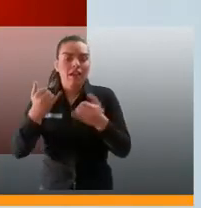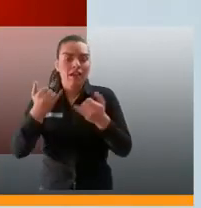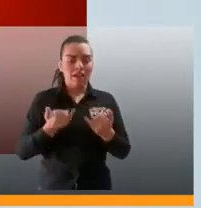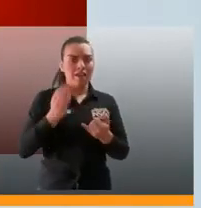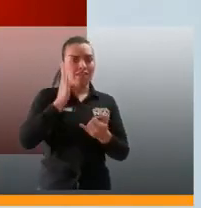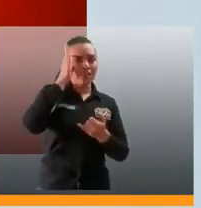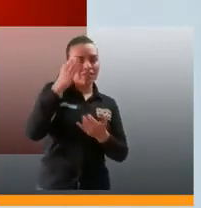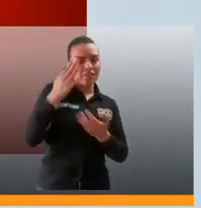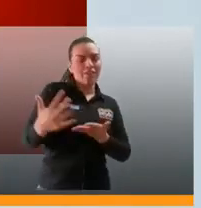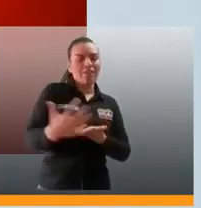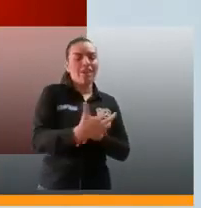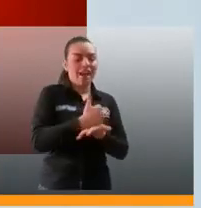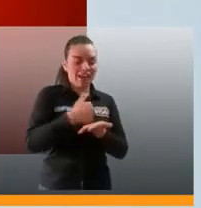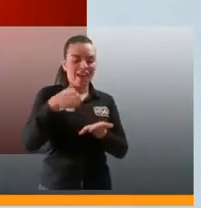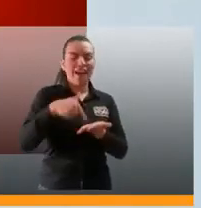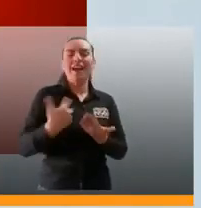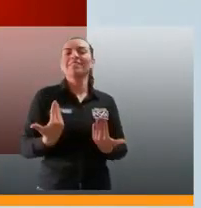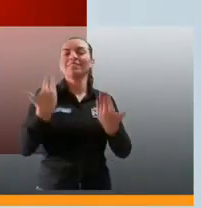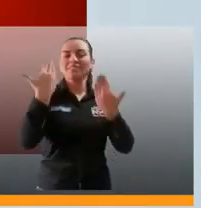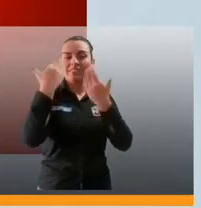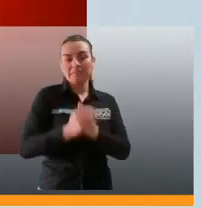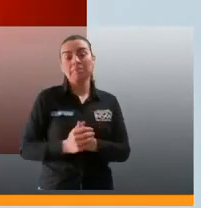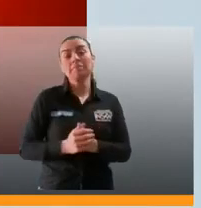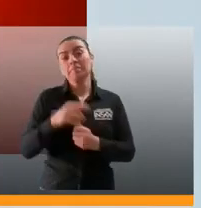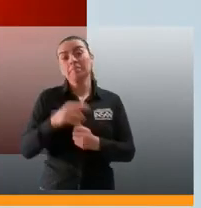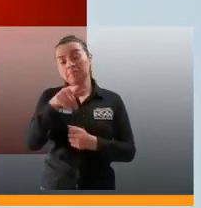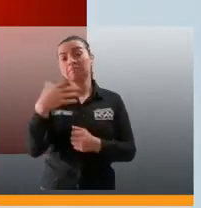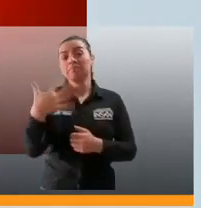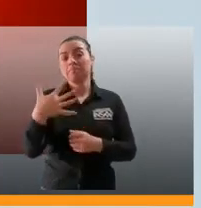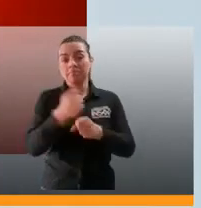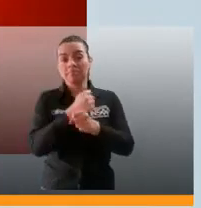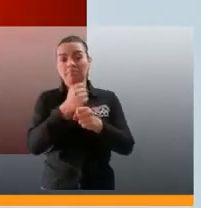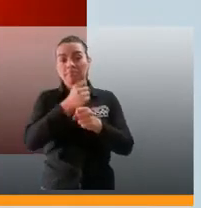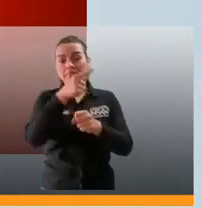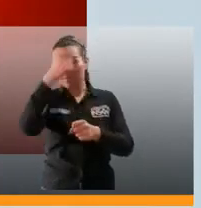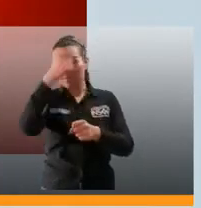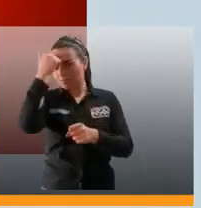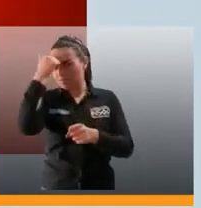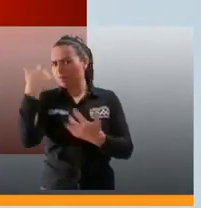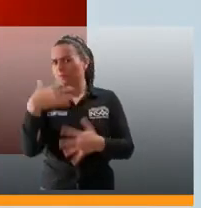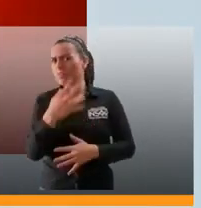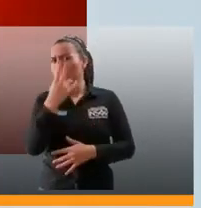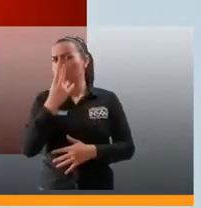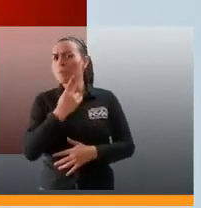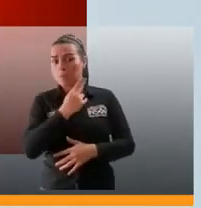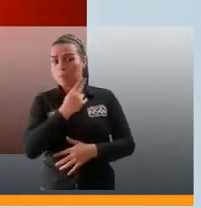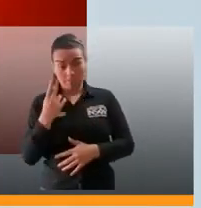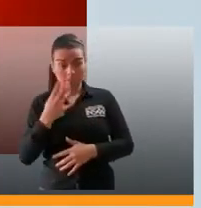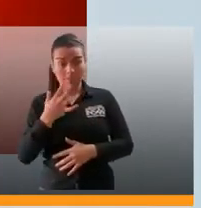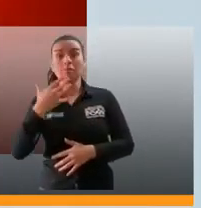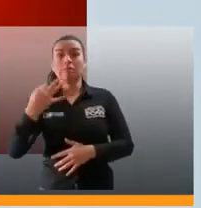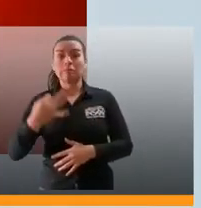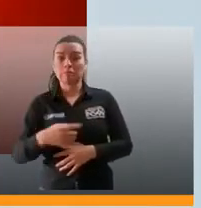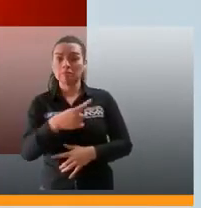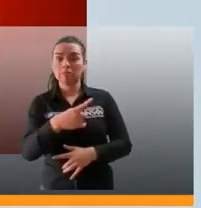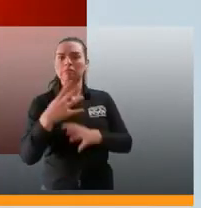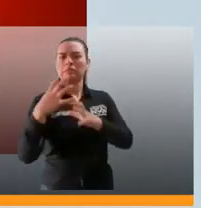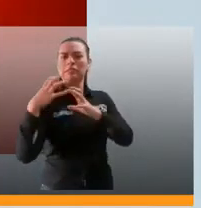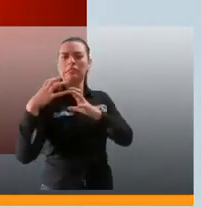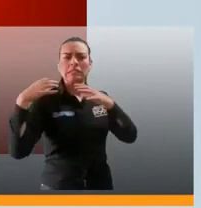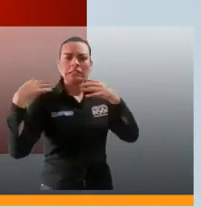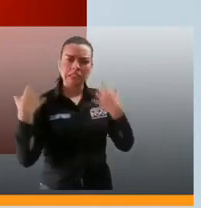esa labor docente, todo ese compromiso y la verdad mucha carga está sobre los docentes porque además de su área y